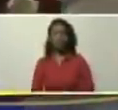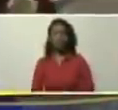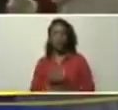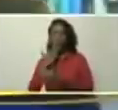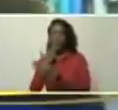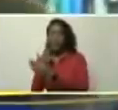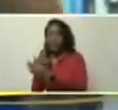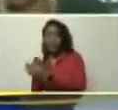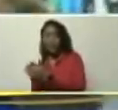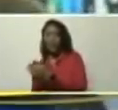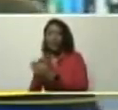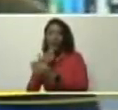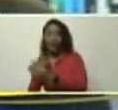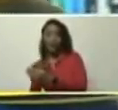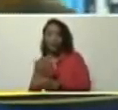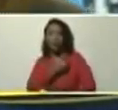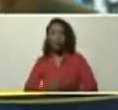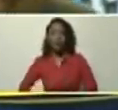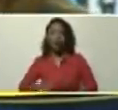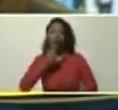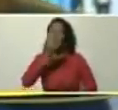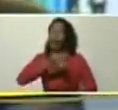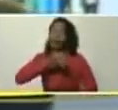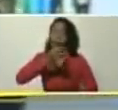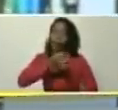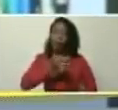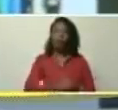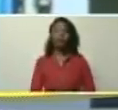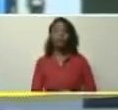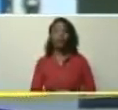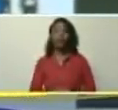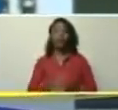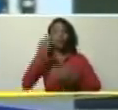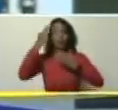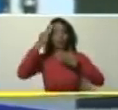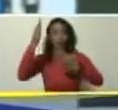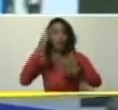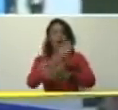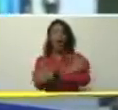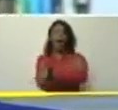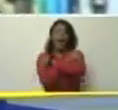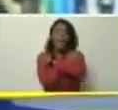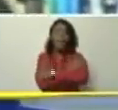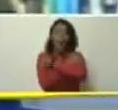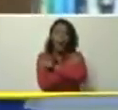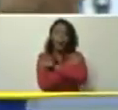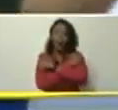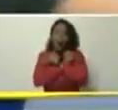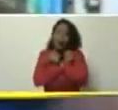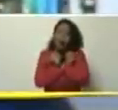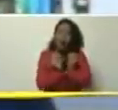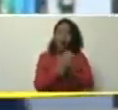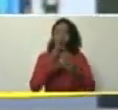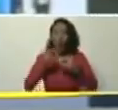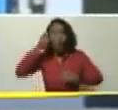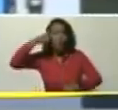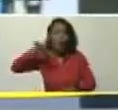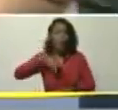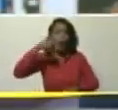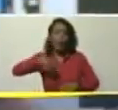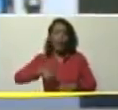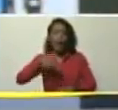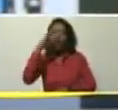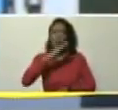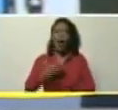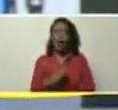Gracias. Gracias, presidente. Buenas tardes. Recibo un saludo y un abrazo amoroso de todo el pueblo de Barinas,